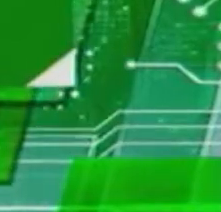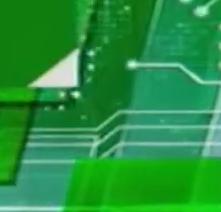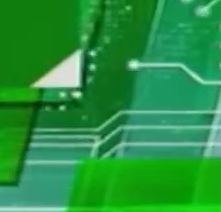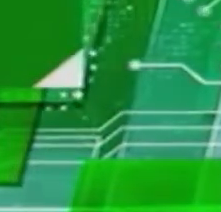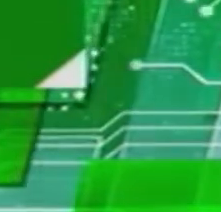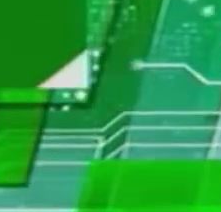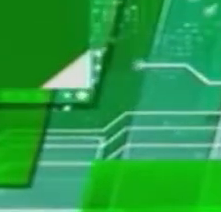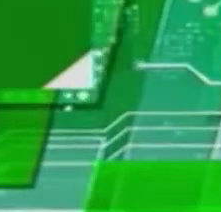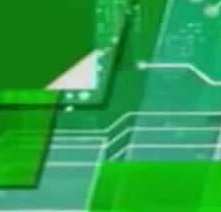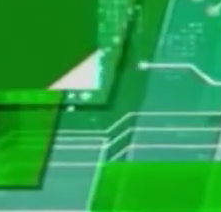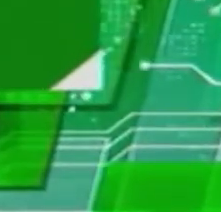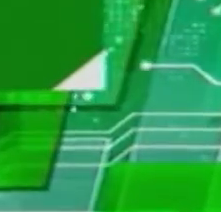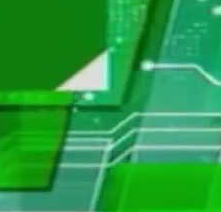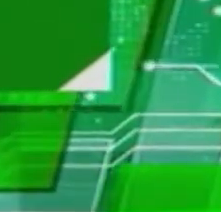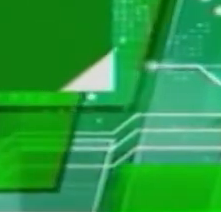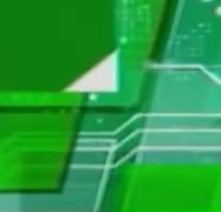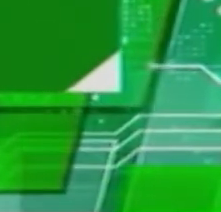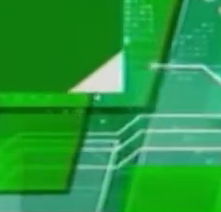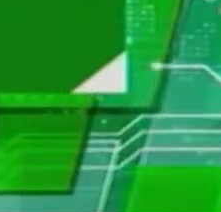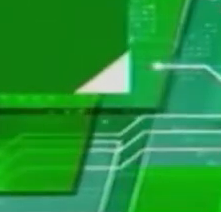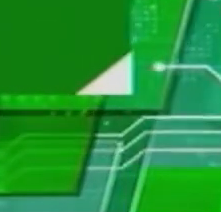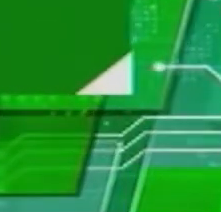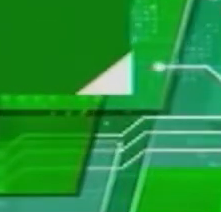de último momento